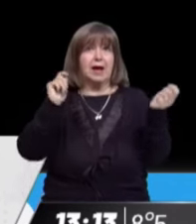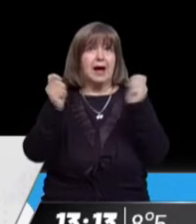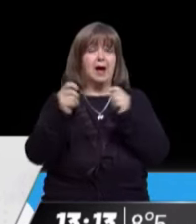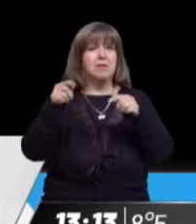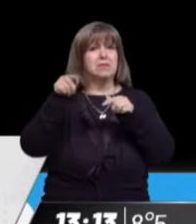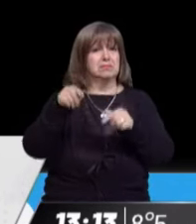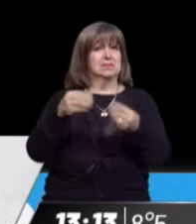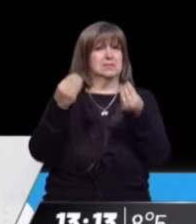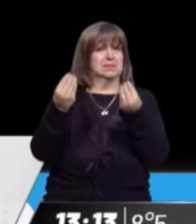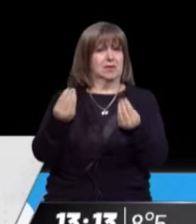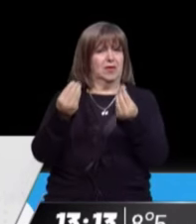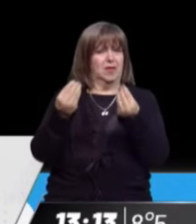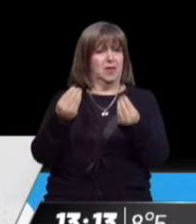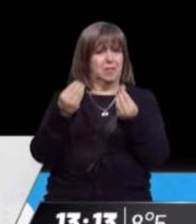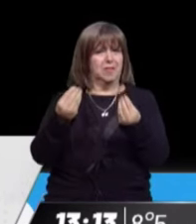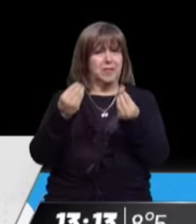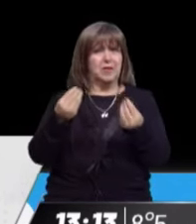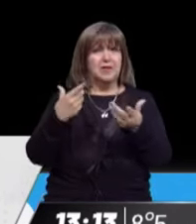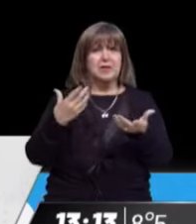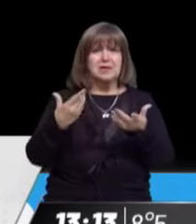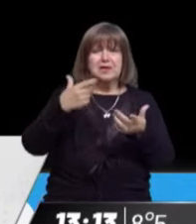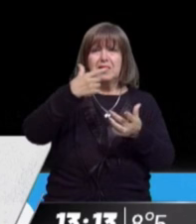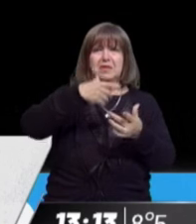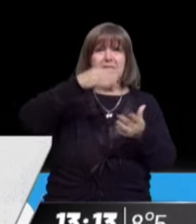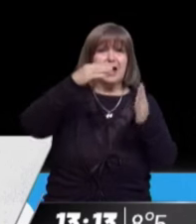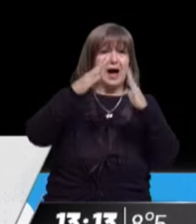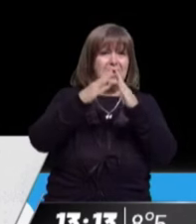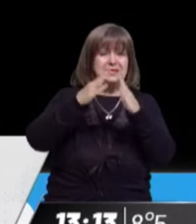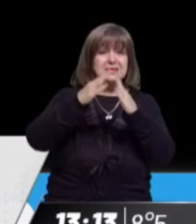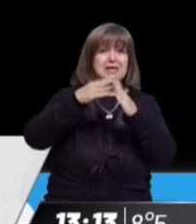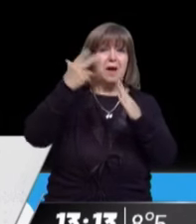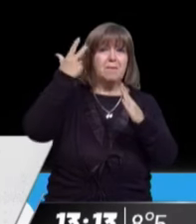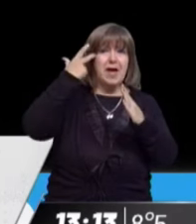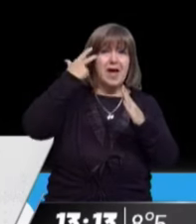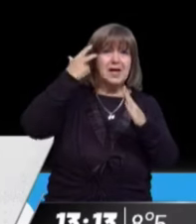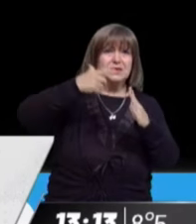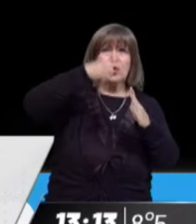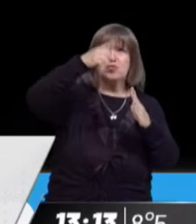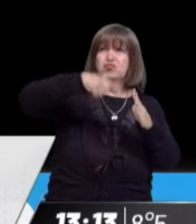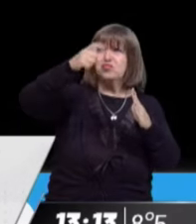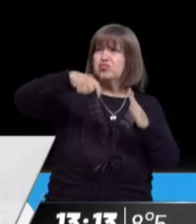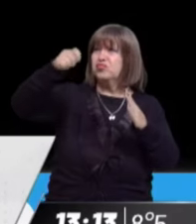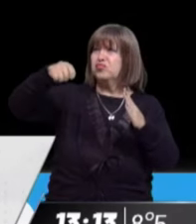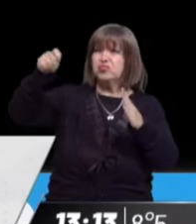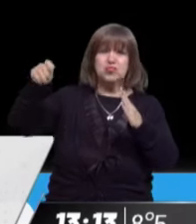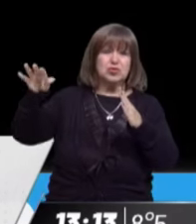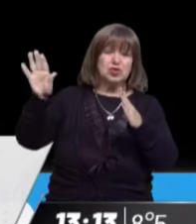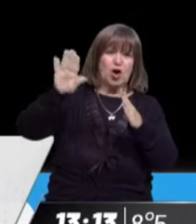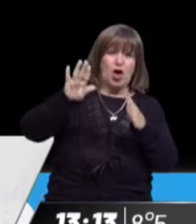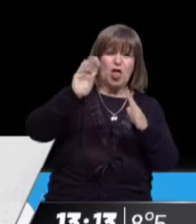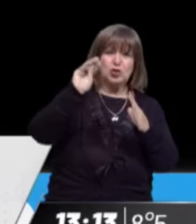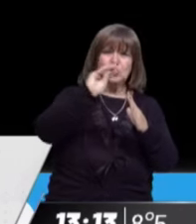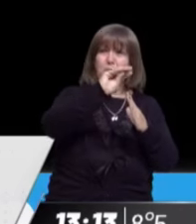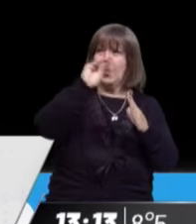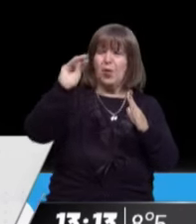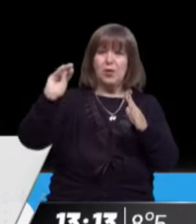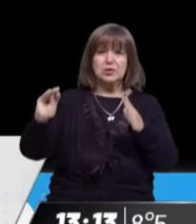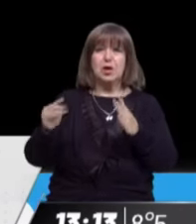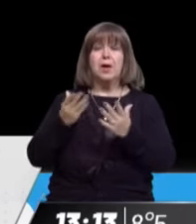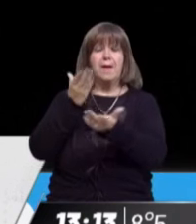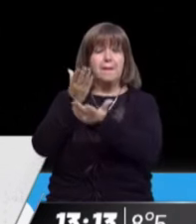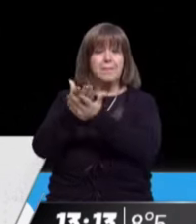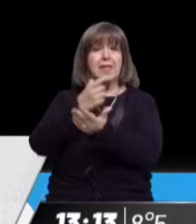de Lionel Messi y su familia así los Define el presidente se solidariza con la familia Messi por este cobarde y delirante suceso y acá le solicita el gobierno de Pedro